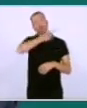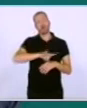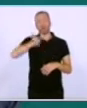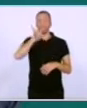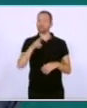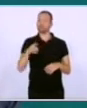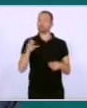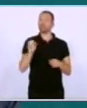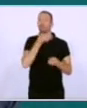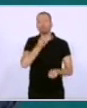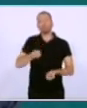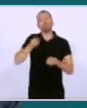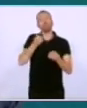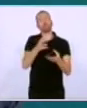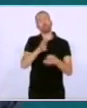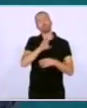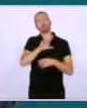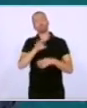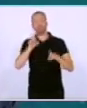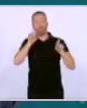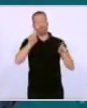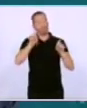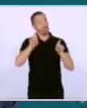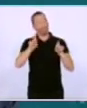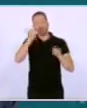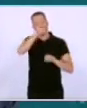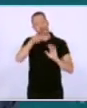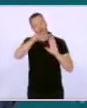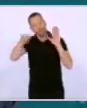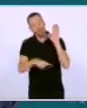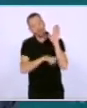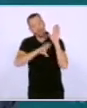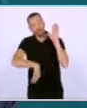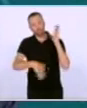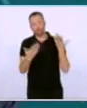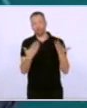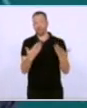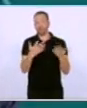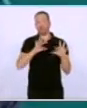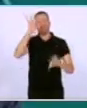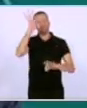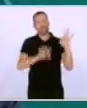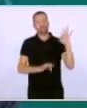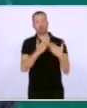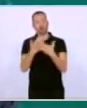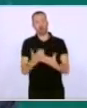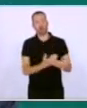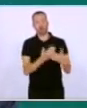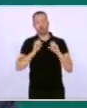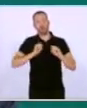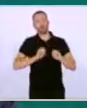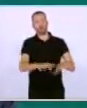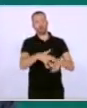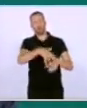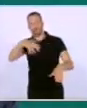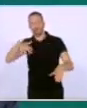con con las mastas tasas más altas de abandono escolar y de unos rendimientos académicos bajísimos